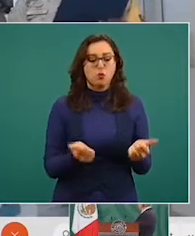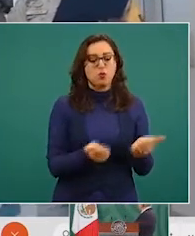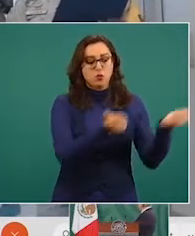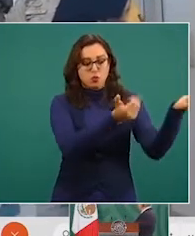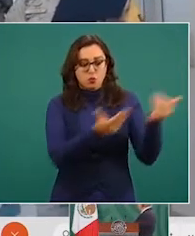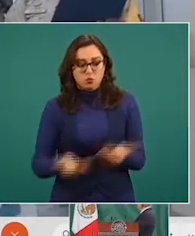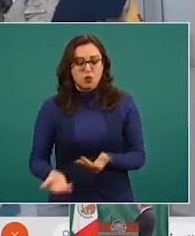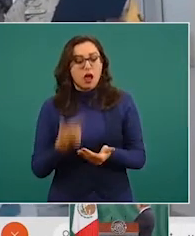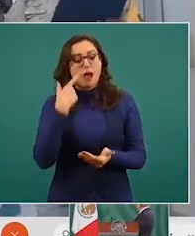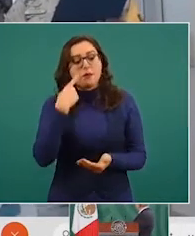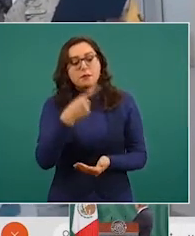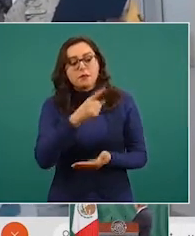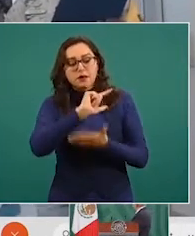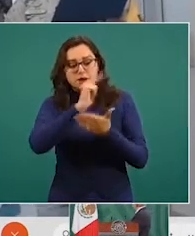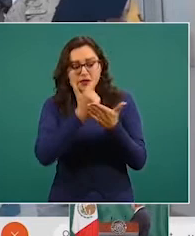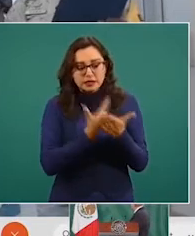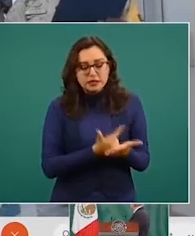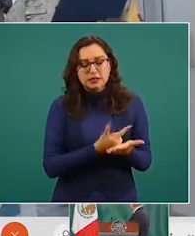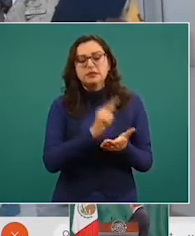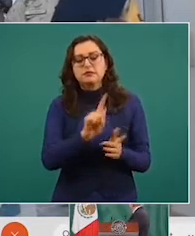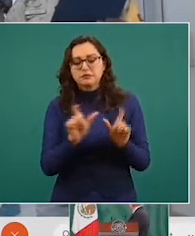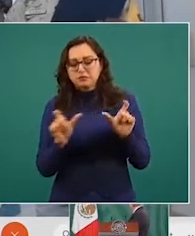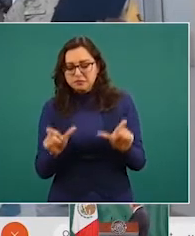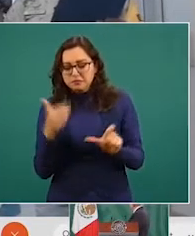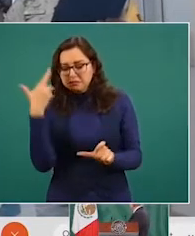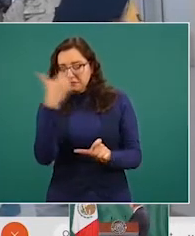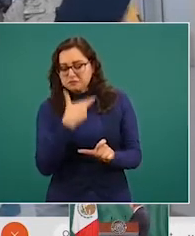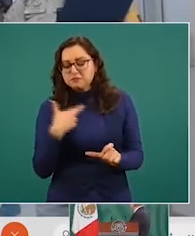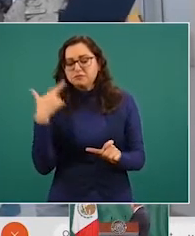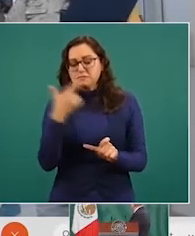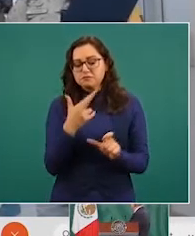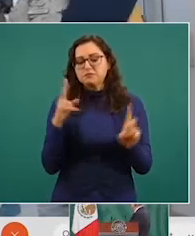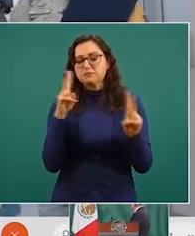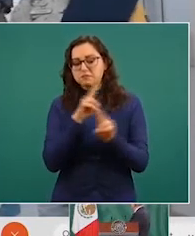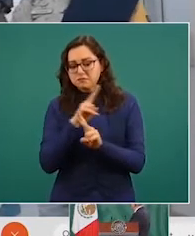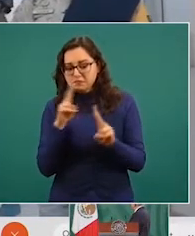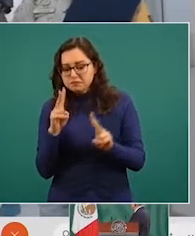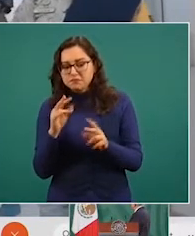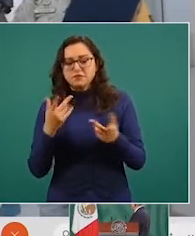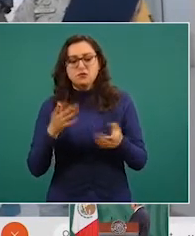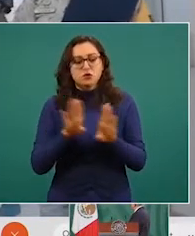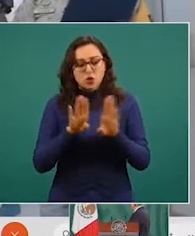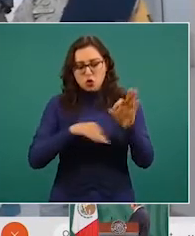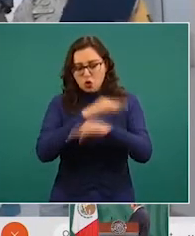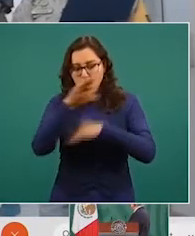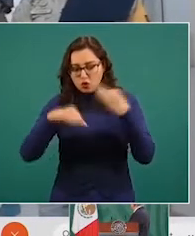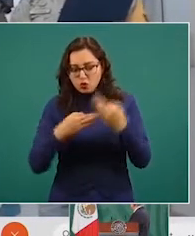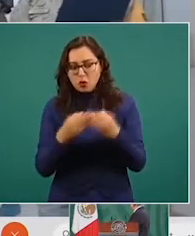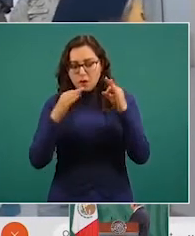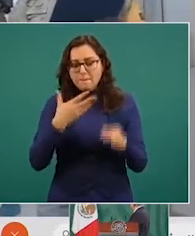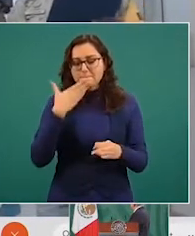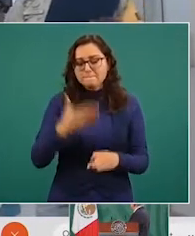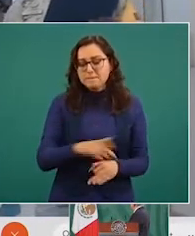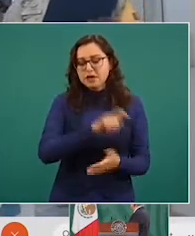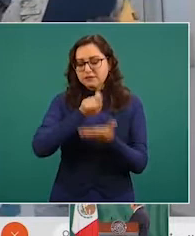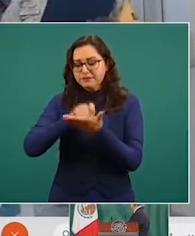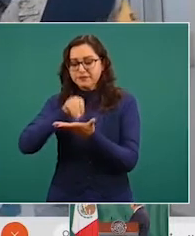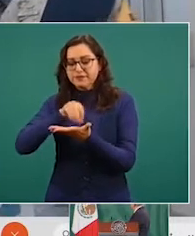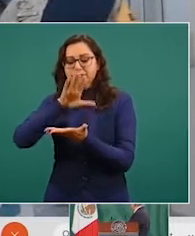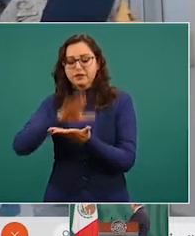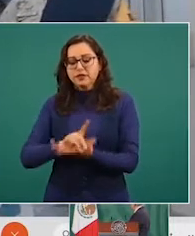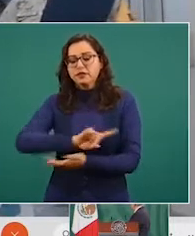confirmación de turno, filtro sanitario y triaje respiratorio, mesa de registro, mesa de vacunación y